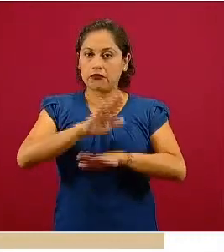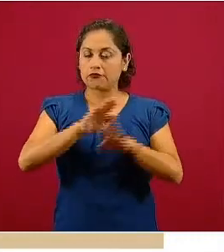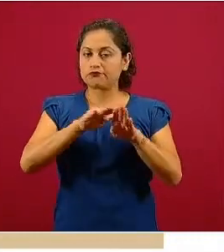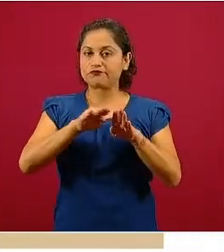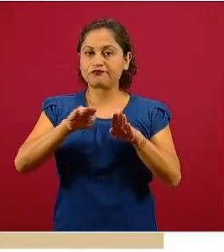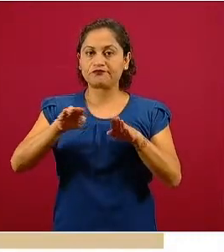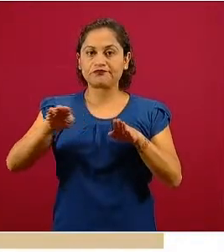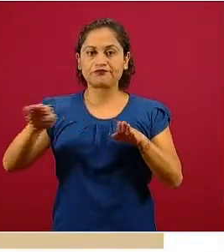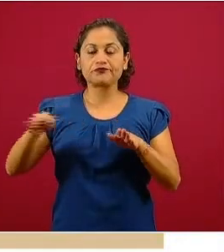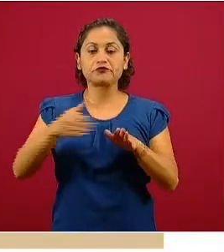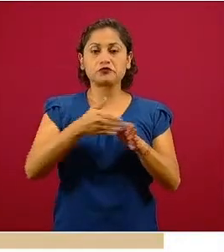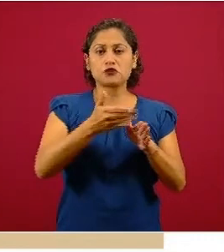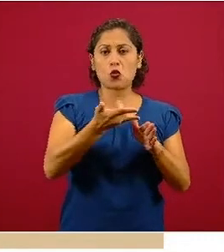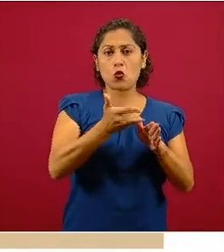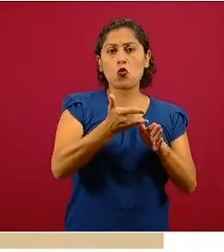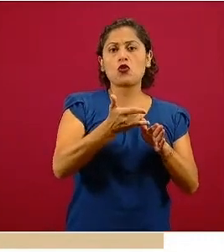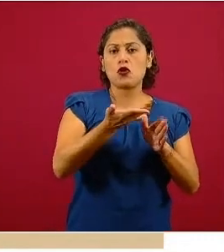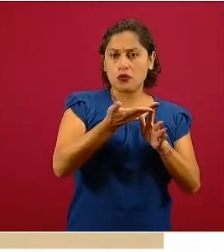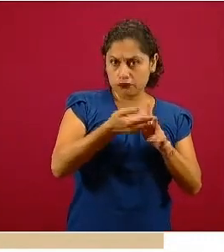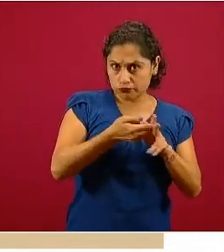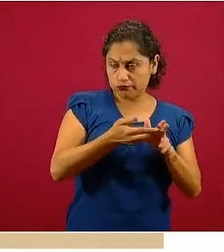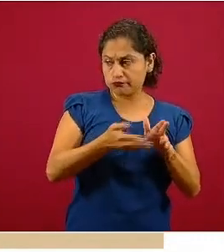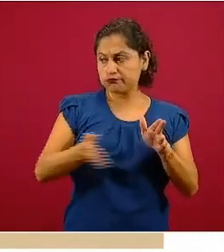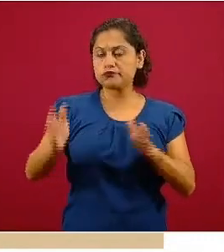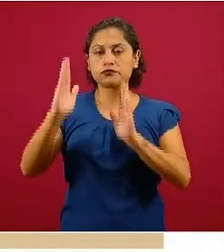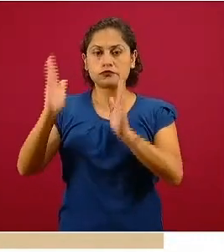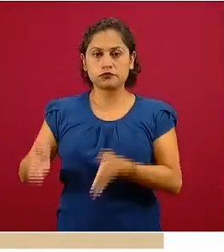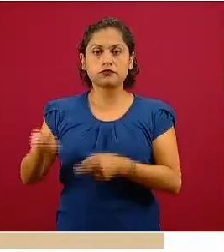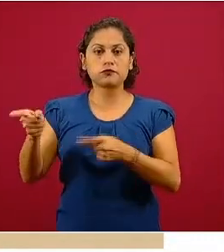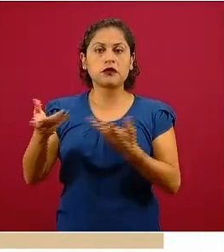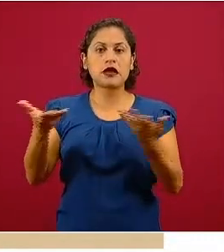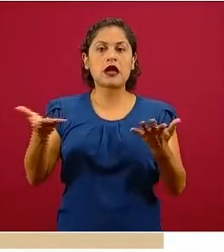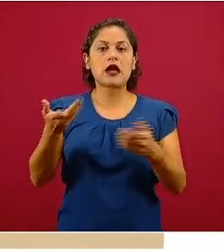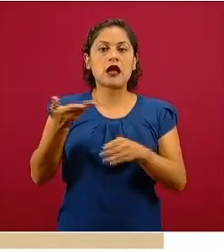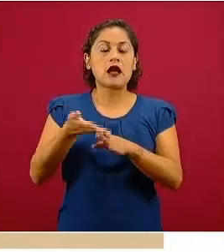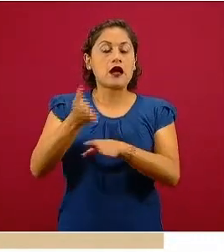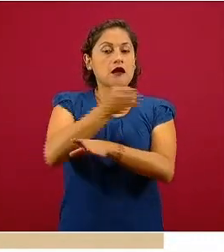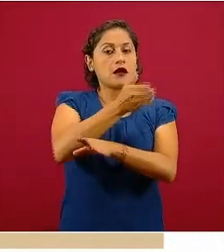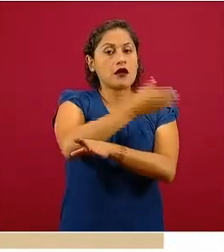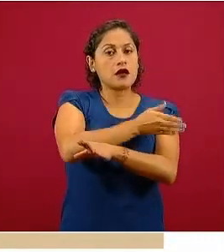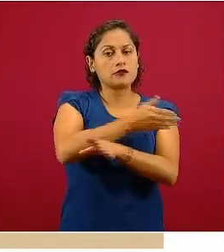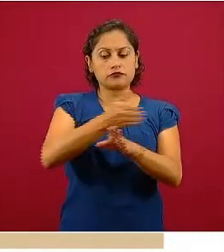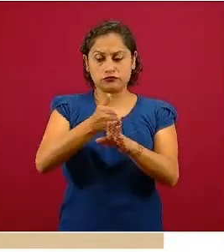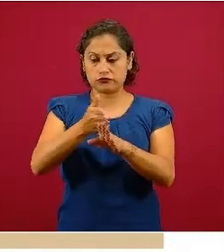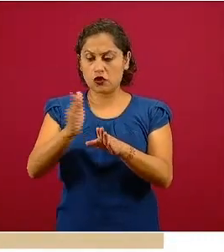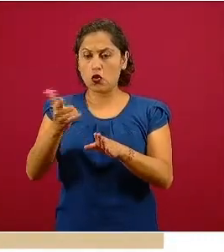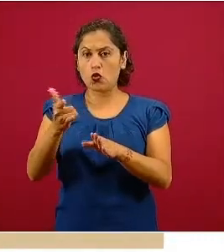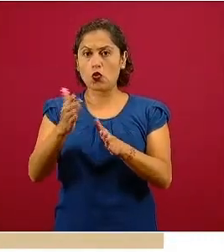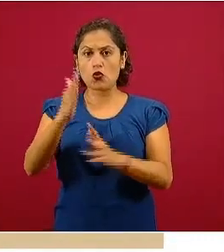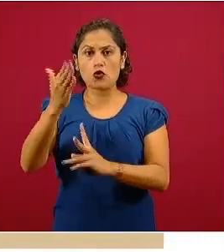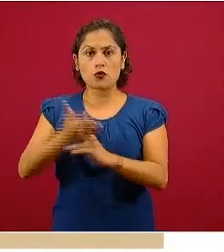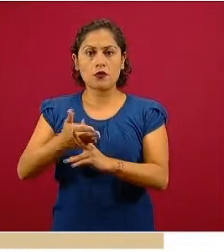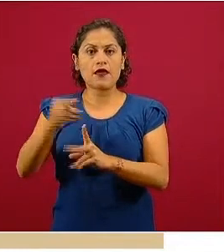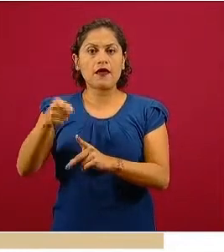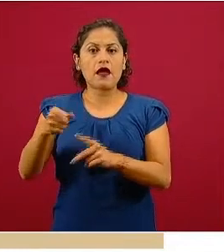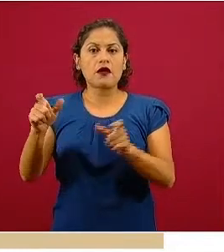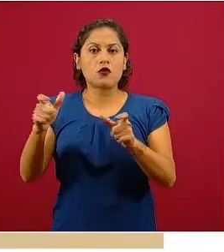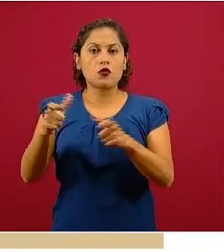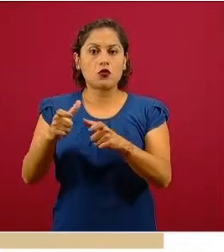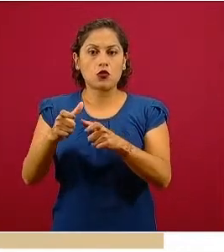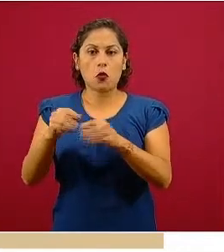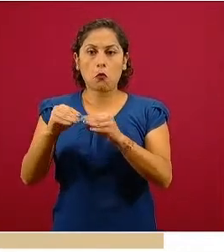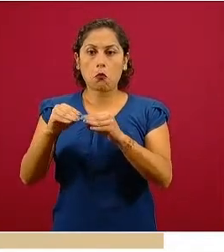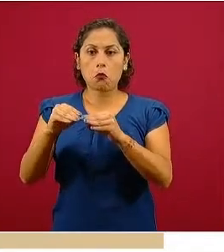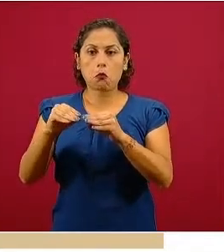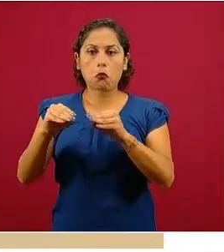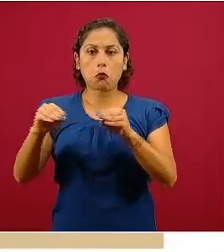de julio hasta la fecha, pero por lo menos esa tendencia descendente que se tenía hasta mediados de julio no ha continuado. Esperemos que en las siguientes